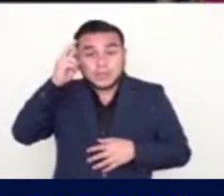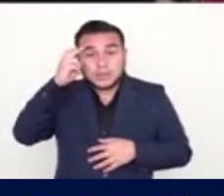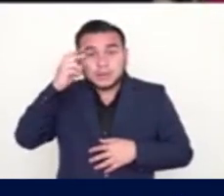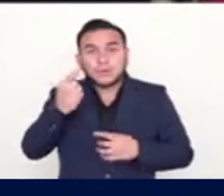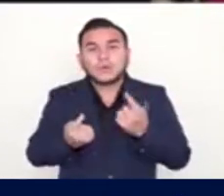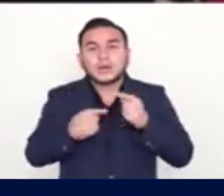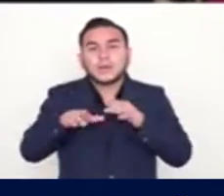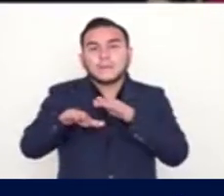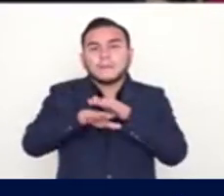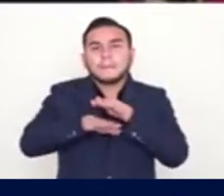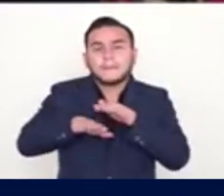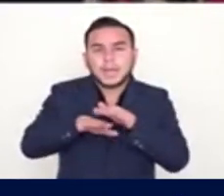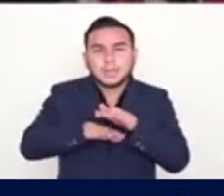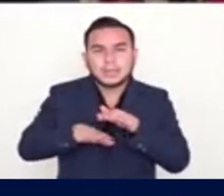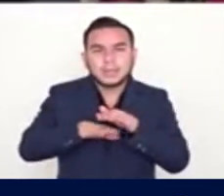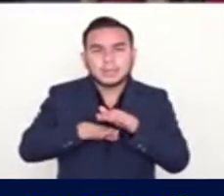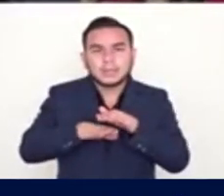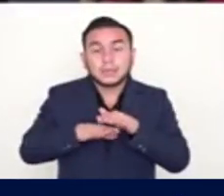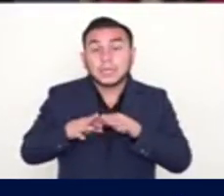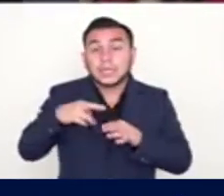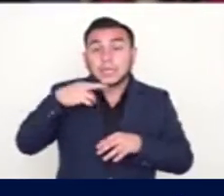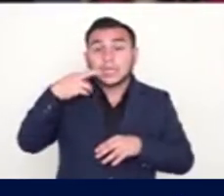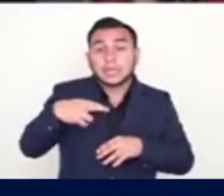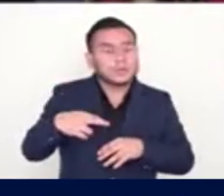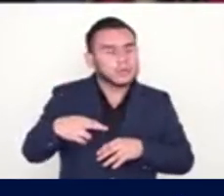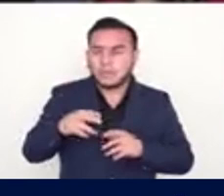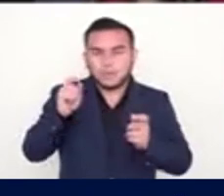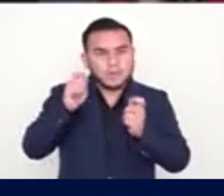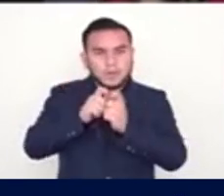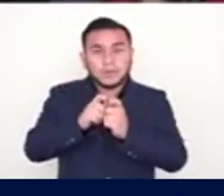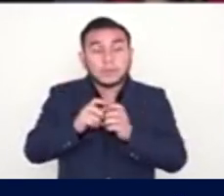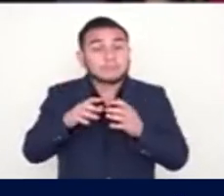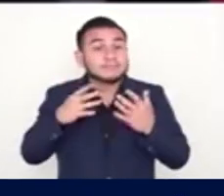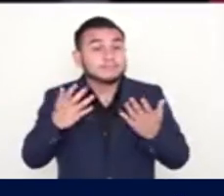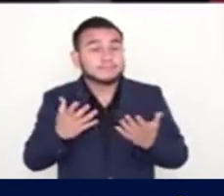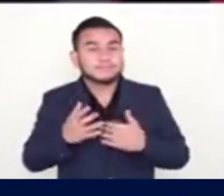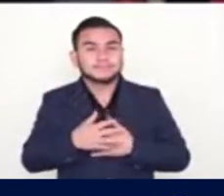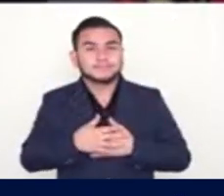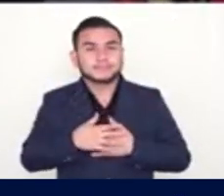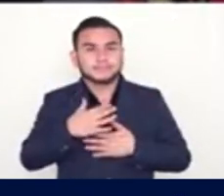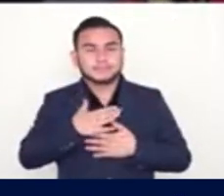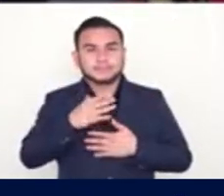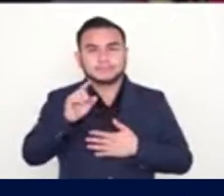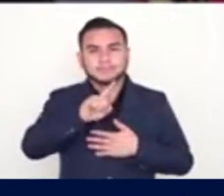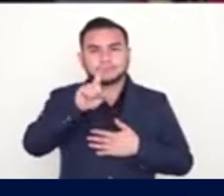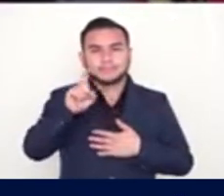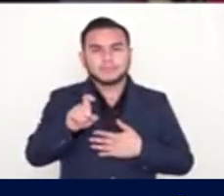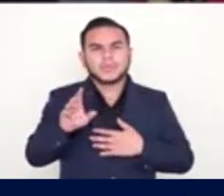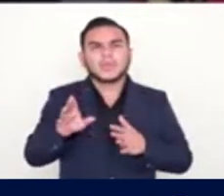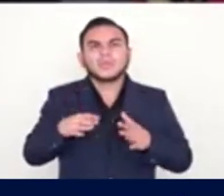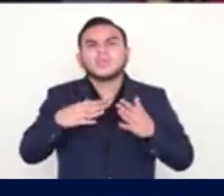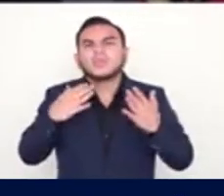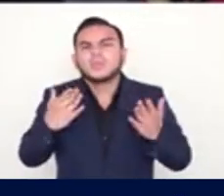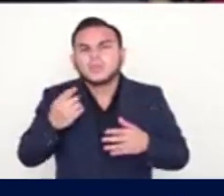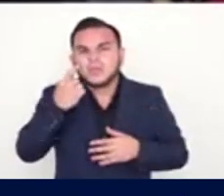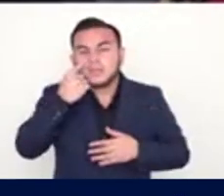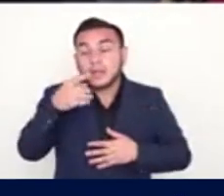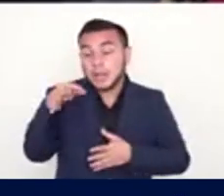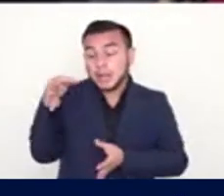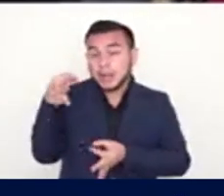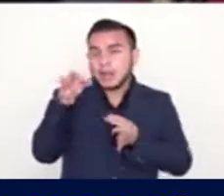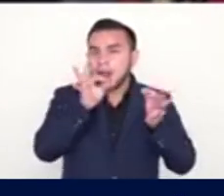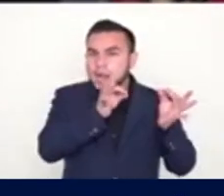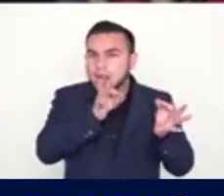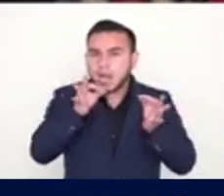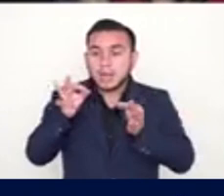sustenta en hechos o aseveraciones inexactas. Entonces, mi pregunta es, ¿cómo toma usted esa carta de